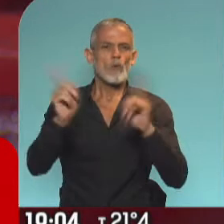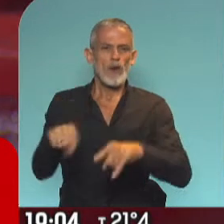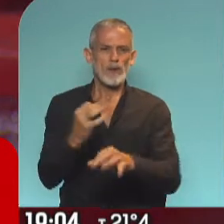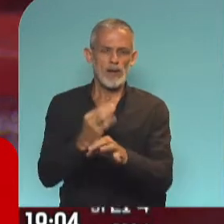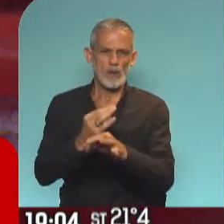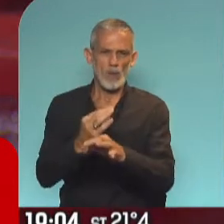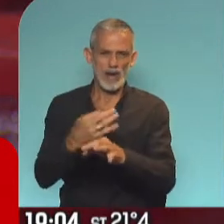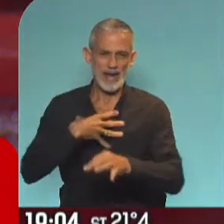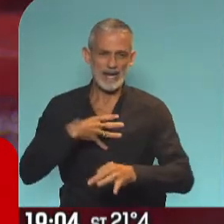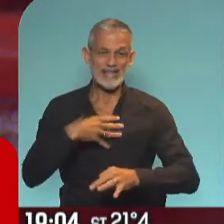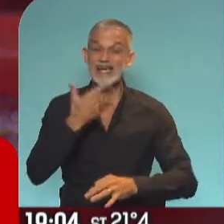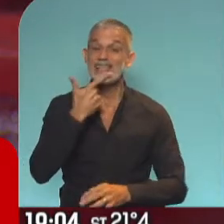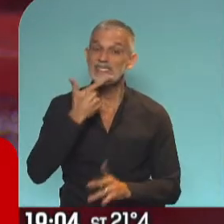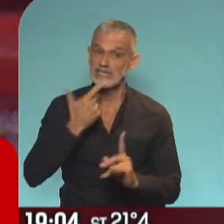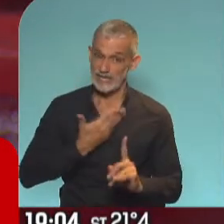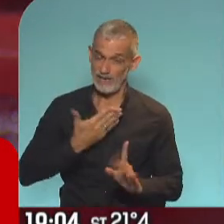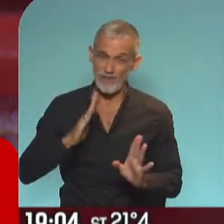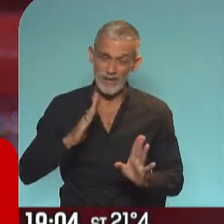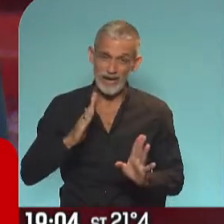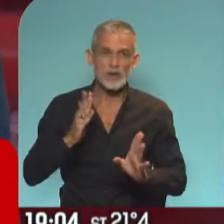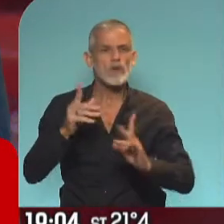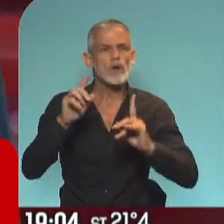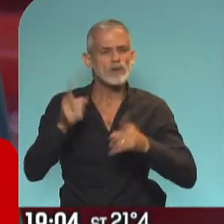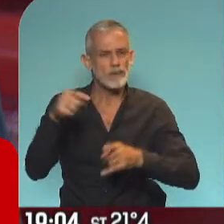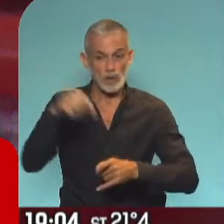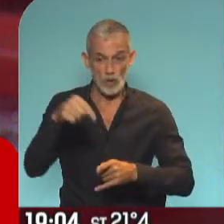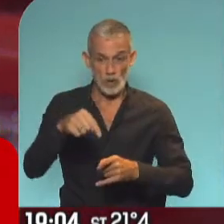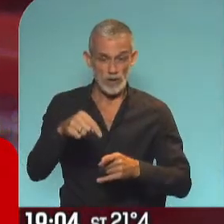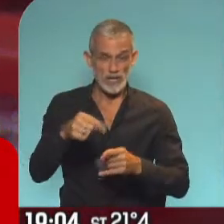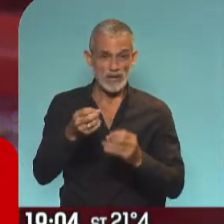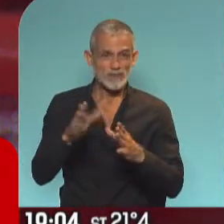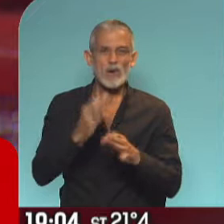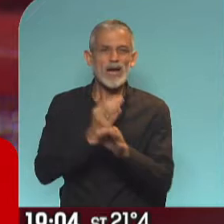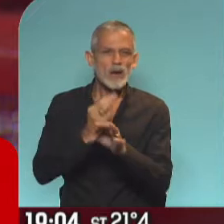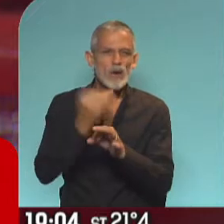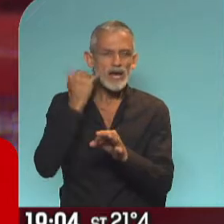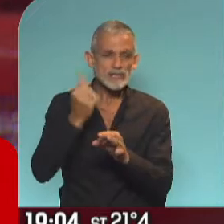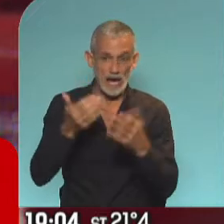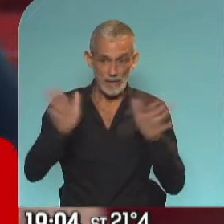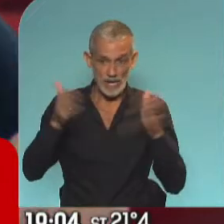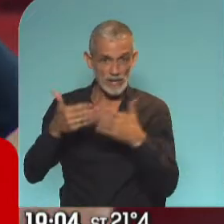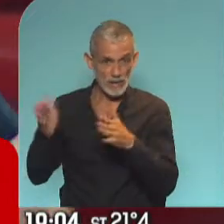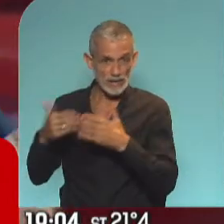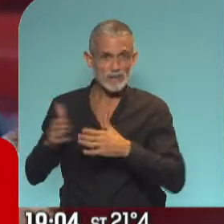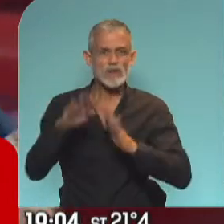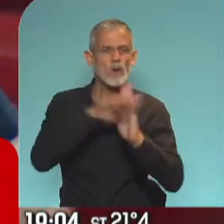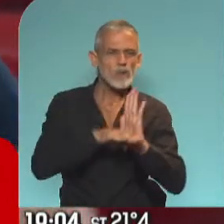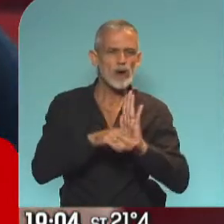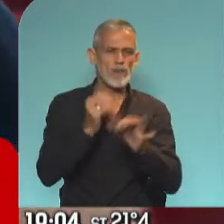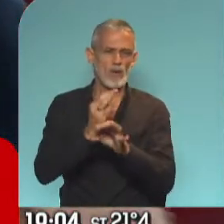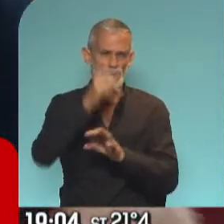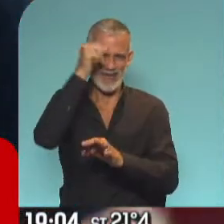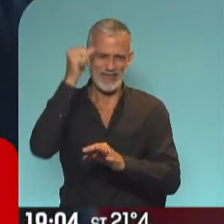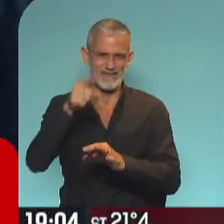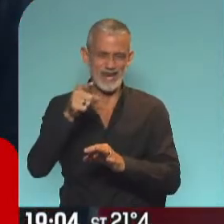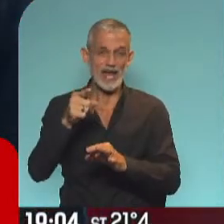clases el 17 de febrero, pero además ya desde hoy las escuelas se han mantenido abiertas con nuestro programa de escuelas de verano,